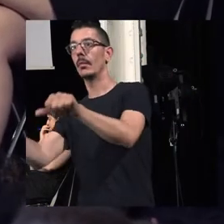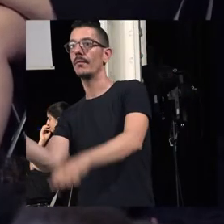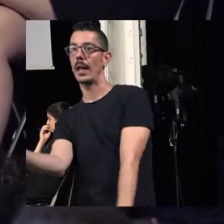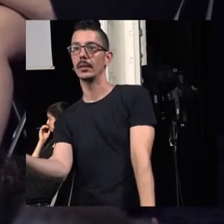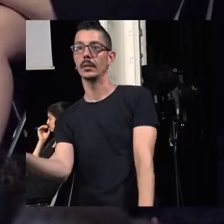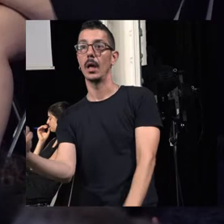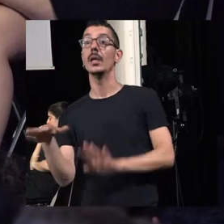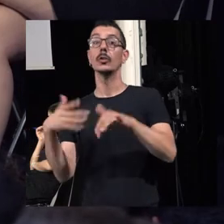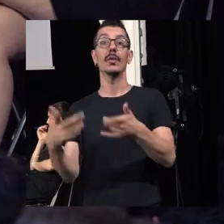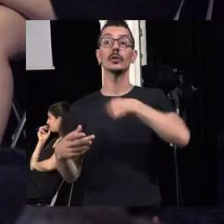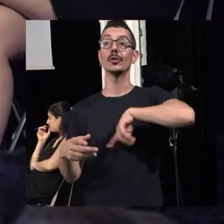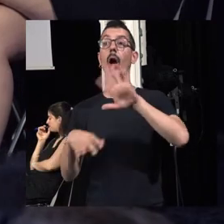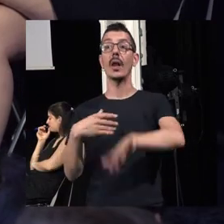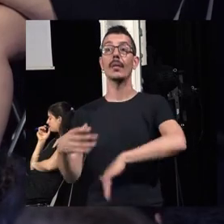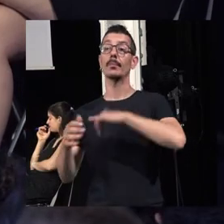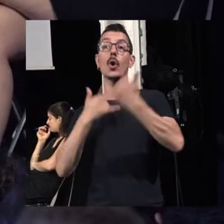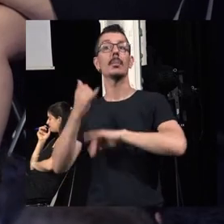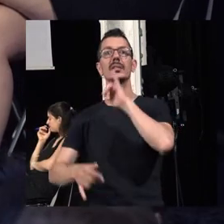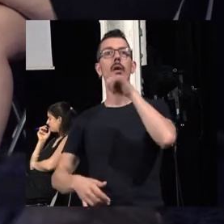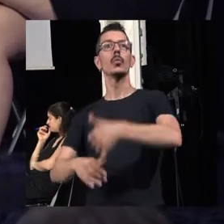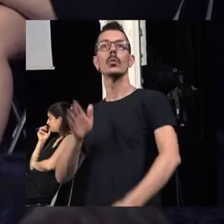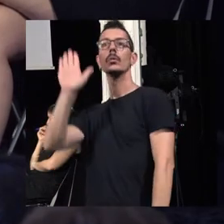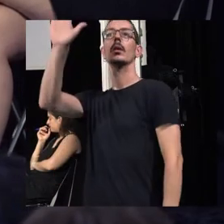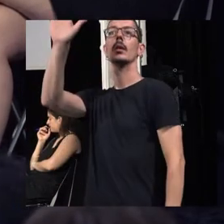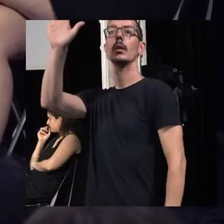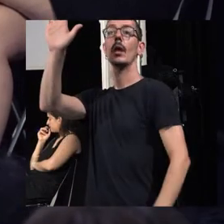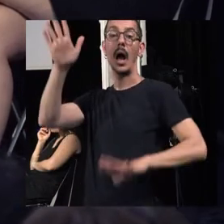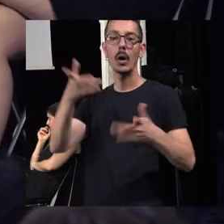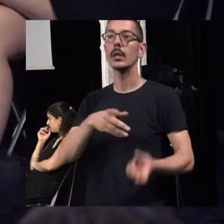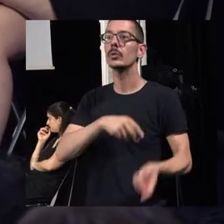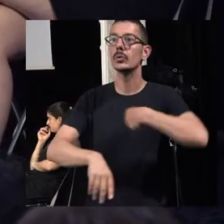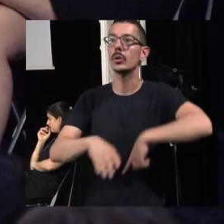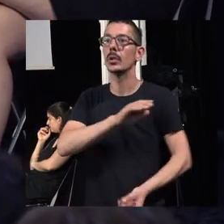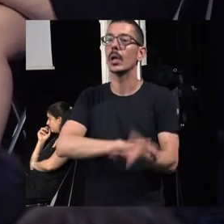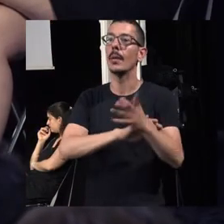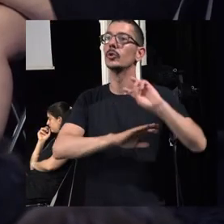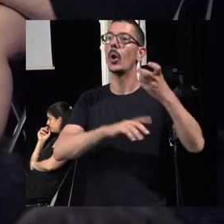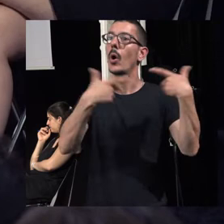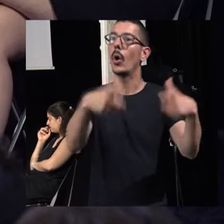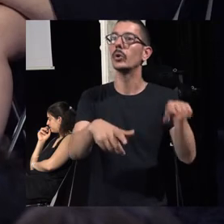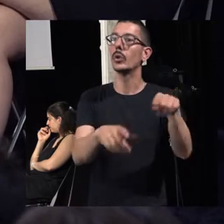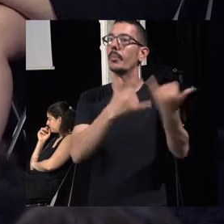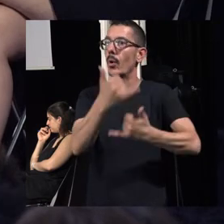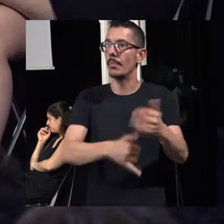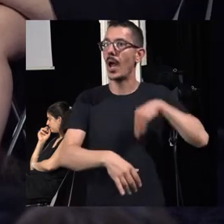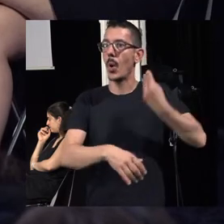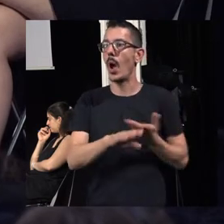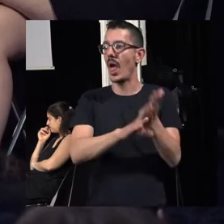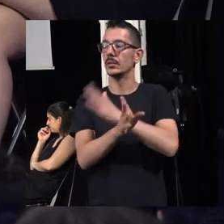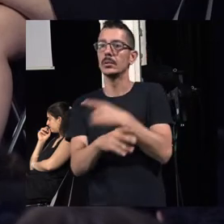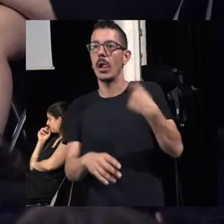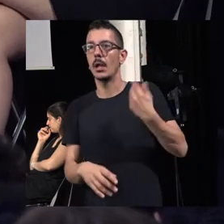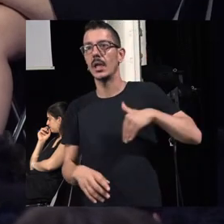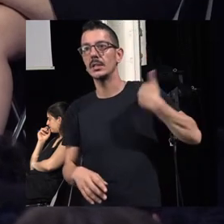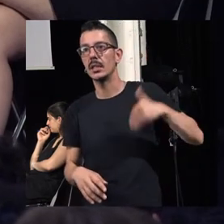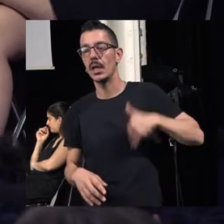problemáticas que estamos denunciando de las perspectivas identitarias. Pero mientras atendíamos al tablero